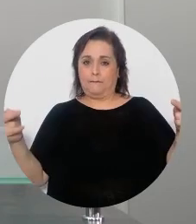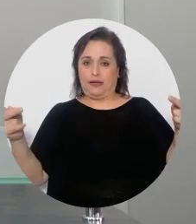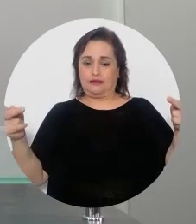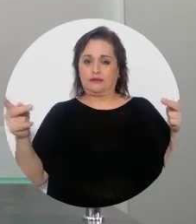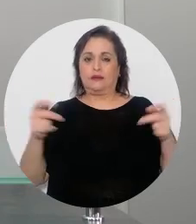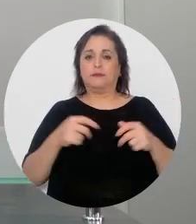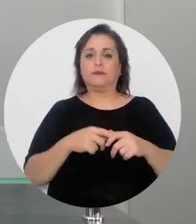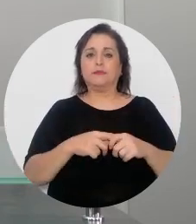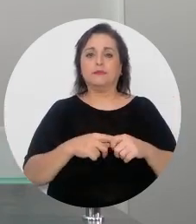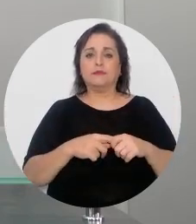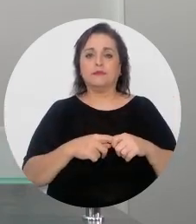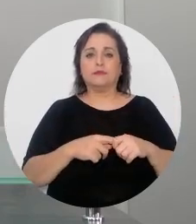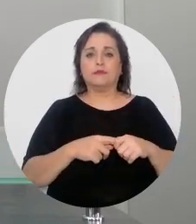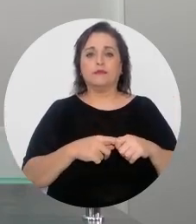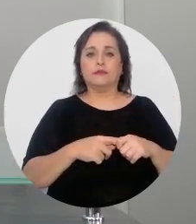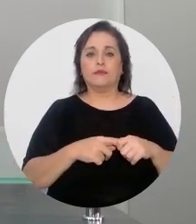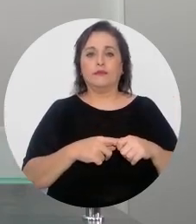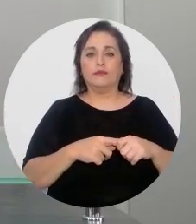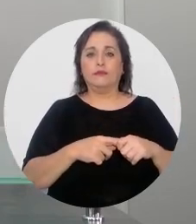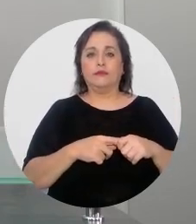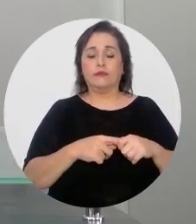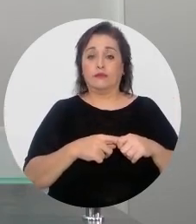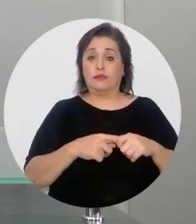de prensa escrita.